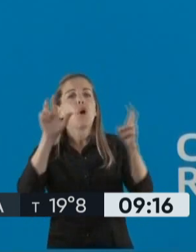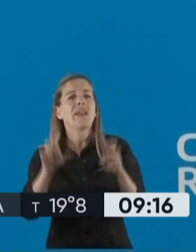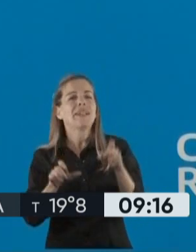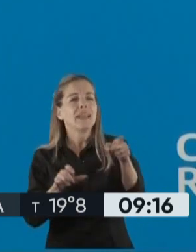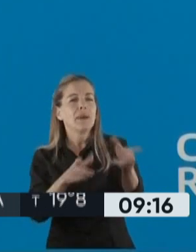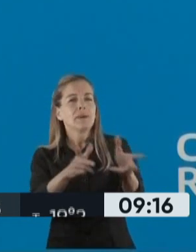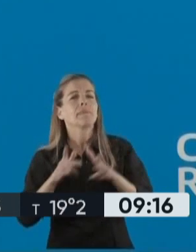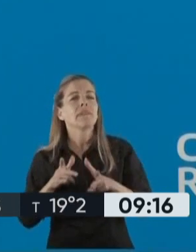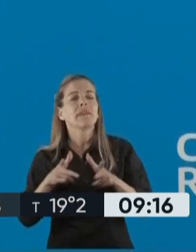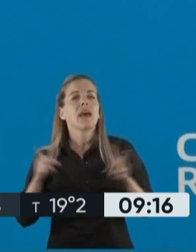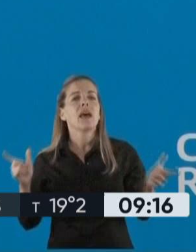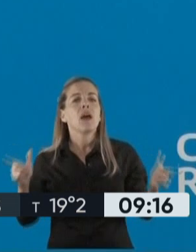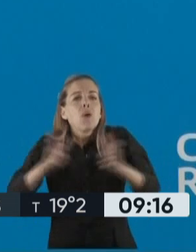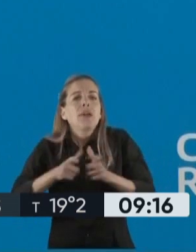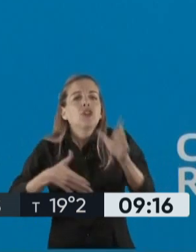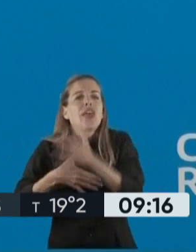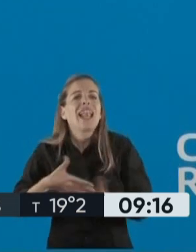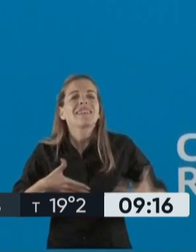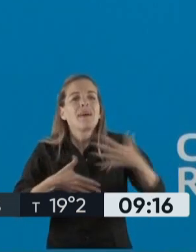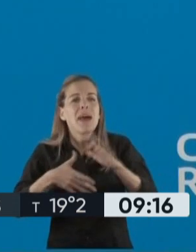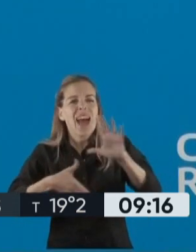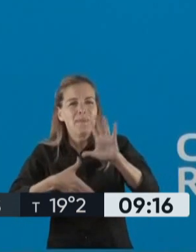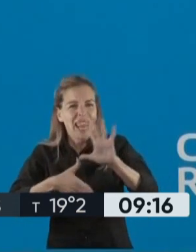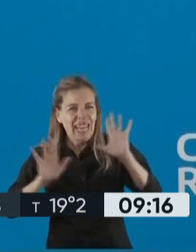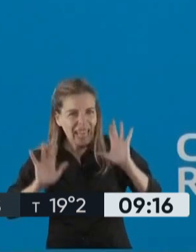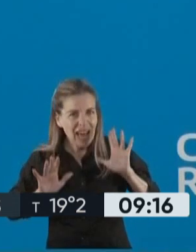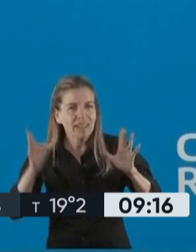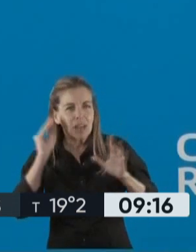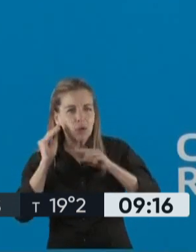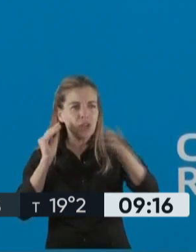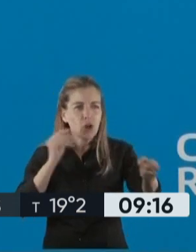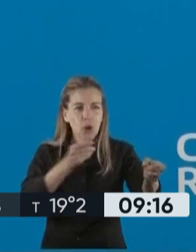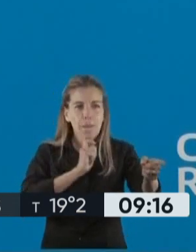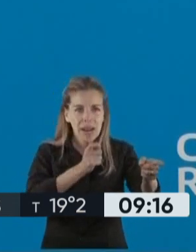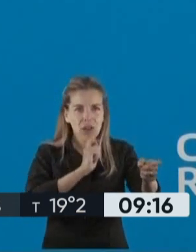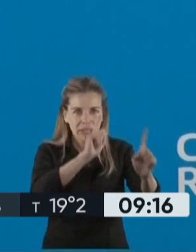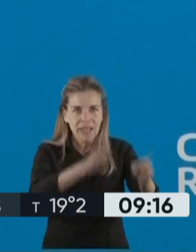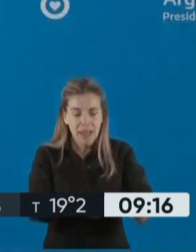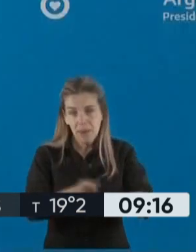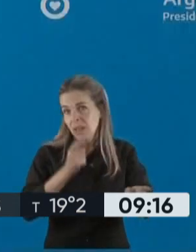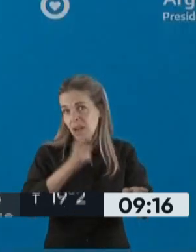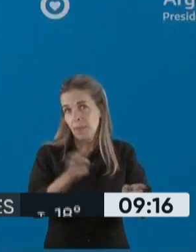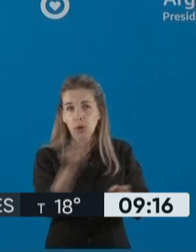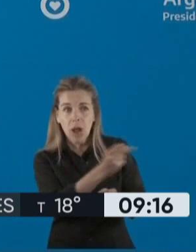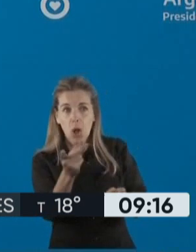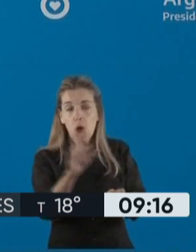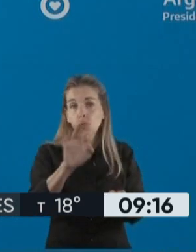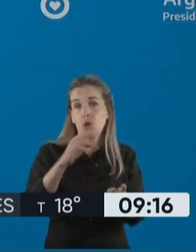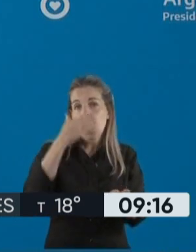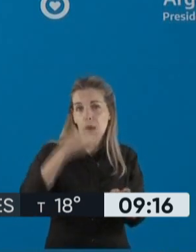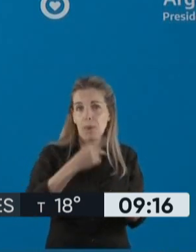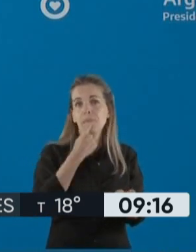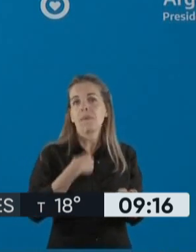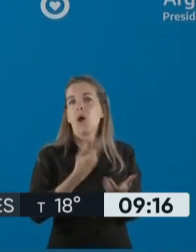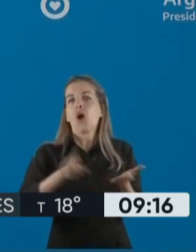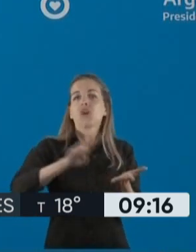de las Américas, y escuché a Nicolás Gallardo anticipar en radio que me iba a preguntar eso, así que le puedo contestar a los dos, o si no, después me repite la pregunta y